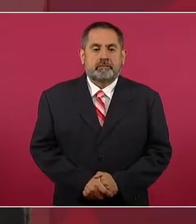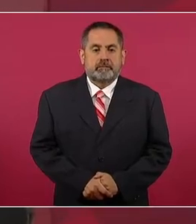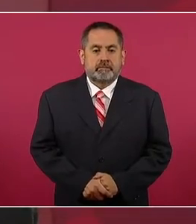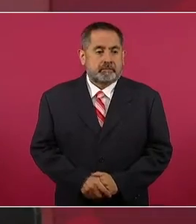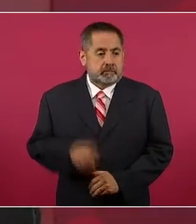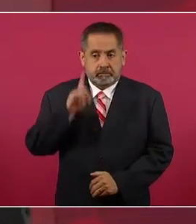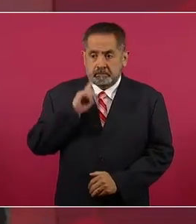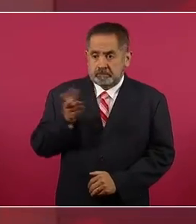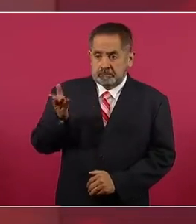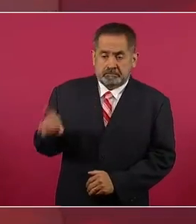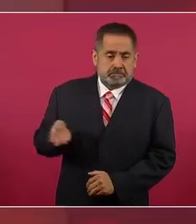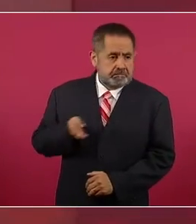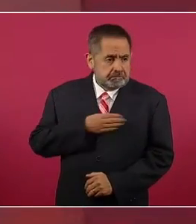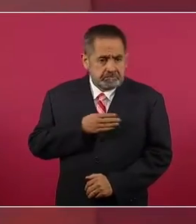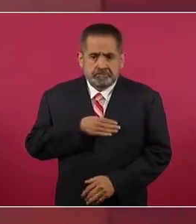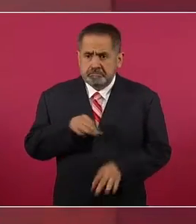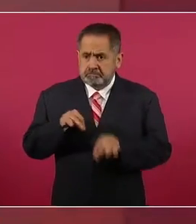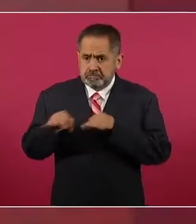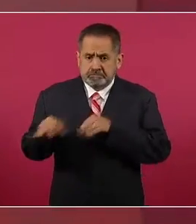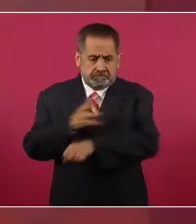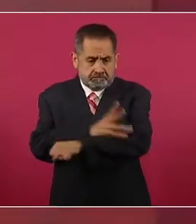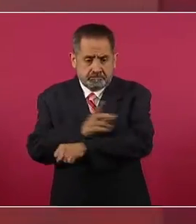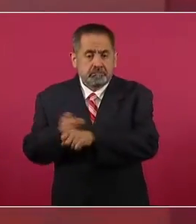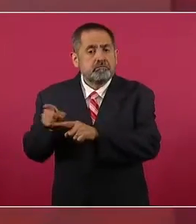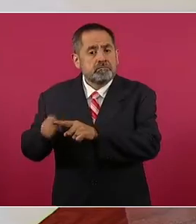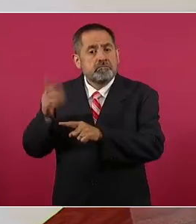una maestra de grupo